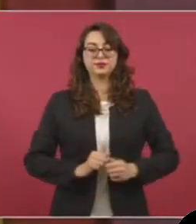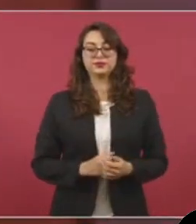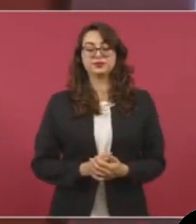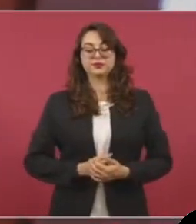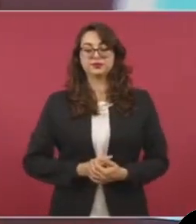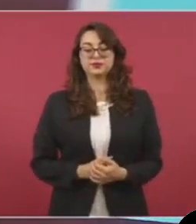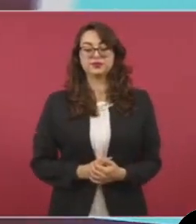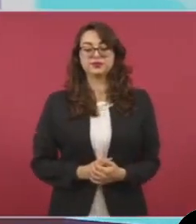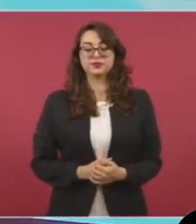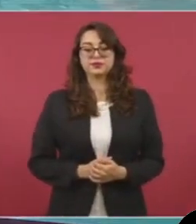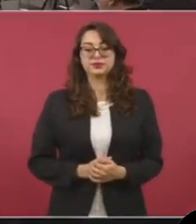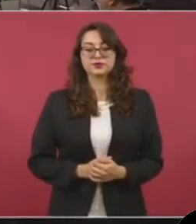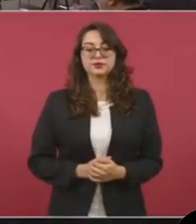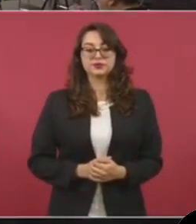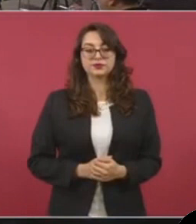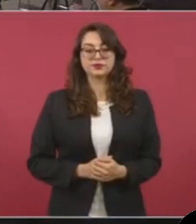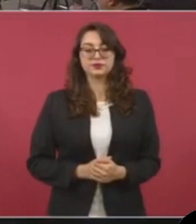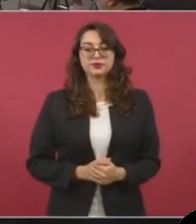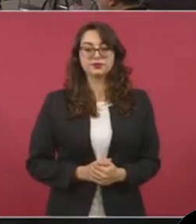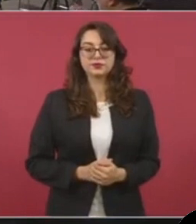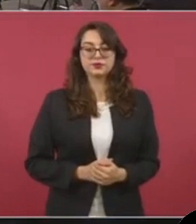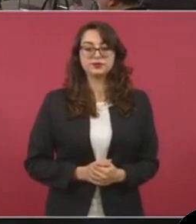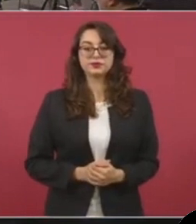Entonces qué sucede en el caso de